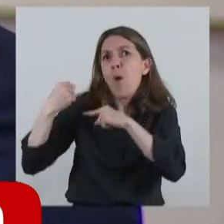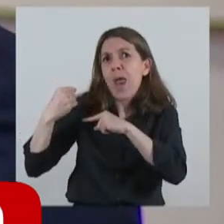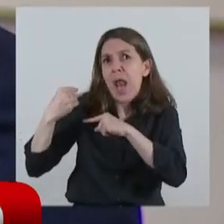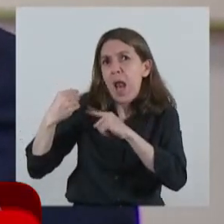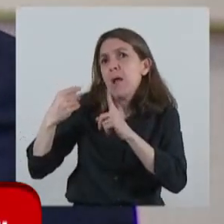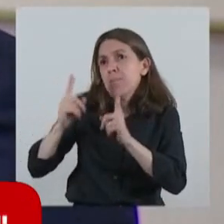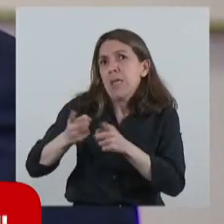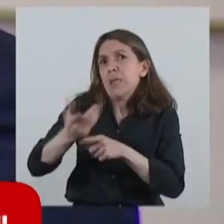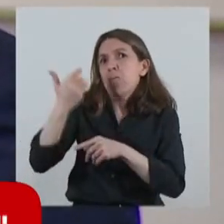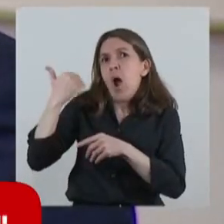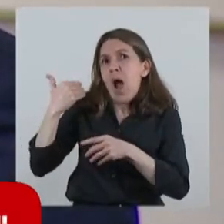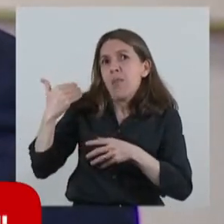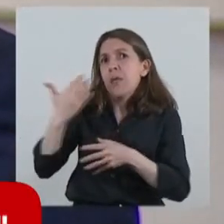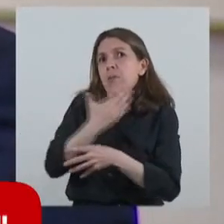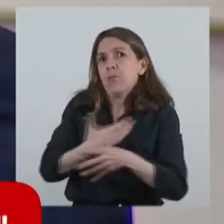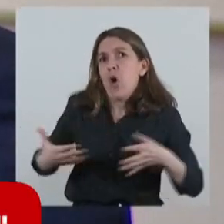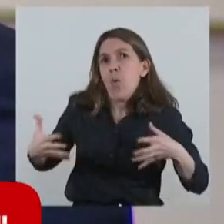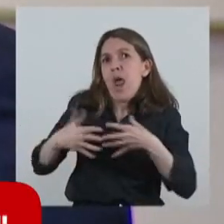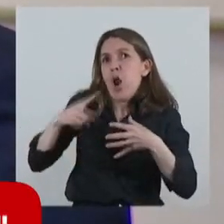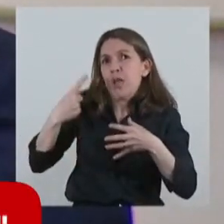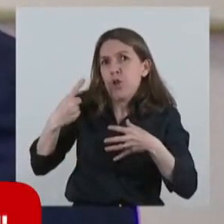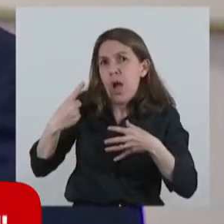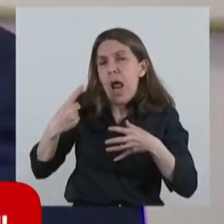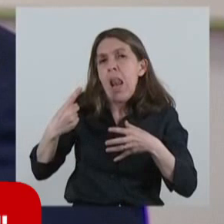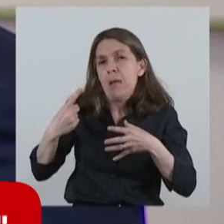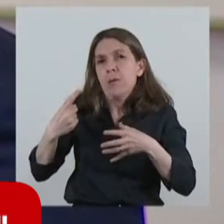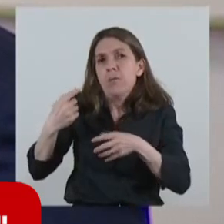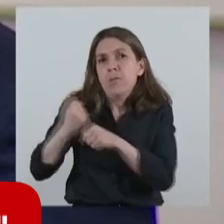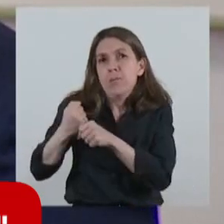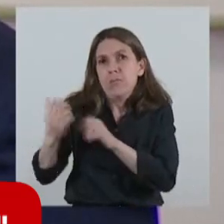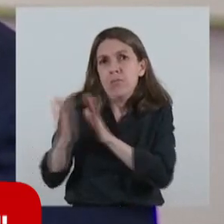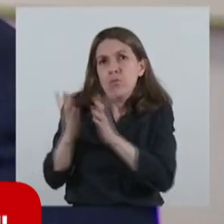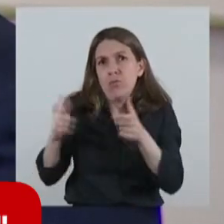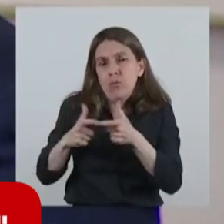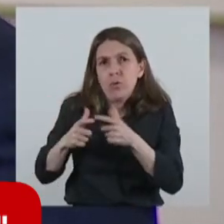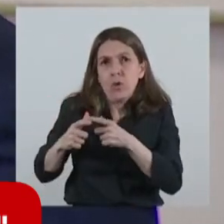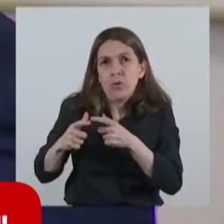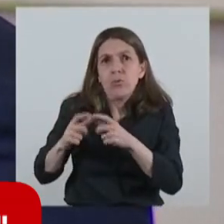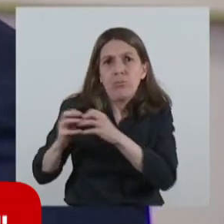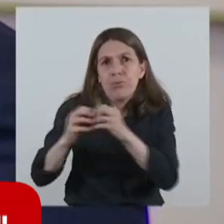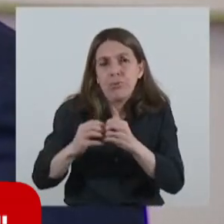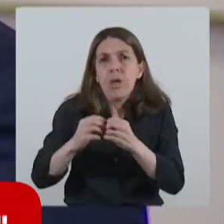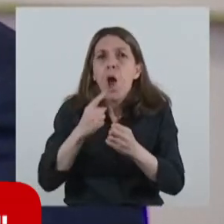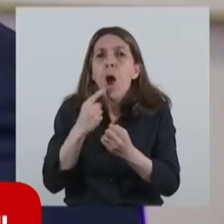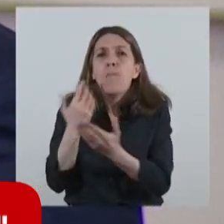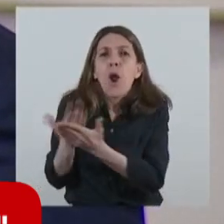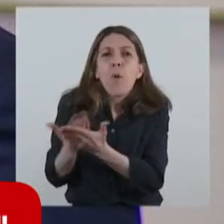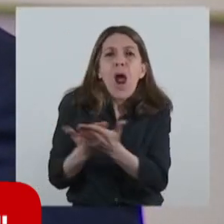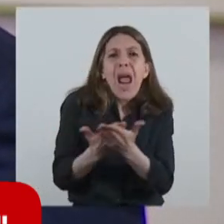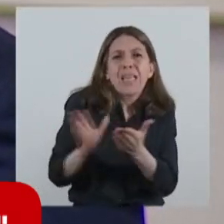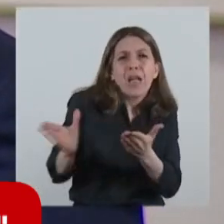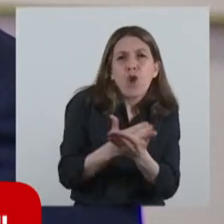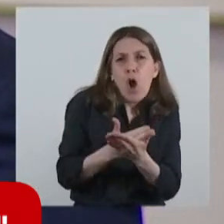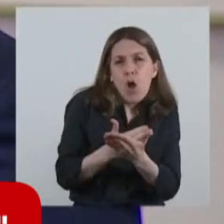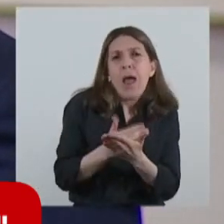que venimos manteniendo con el Gobierno Nacional, en donde por supuesto no son absolutamente todas las propuestas que hemos llevado adelante en